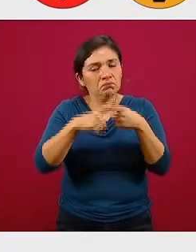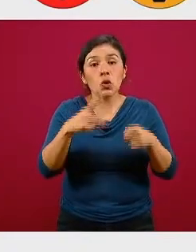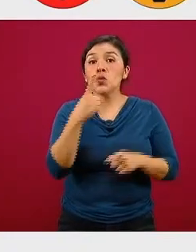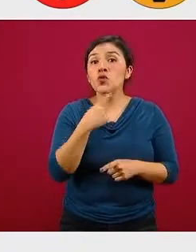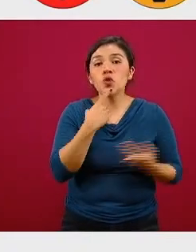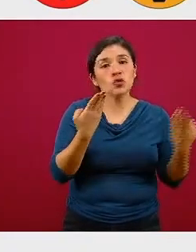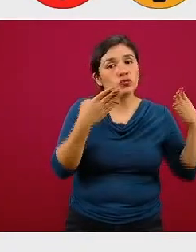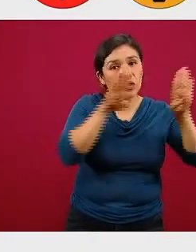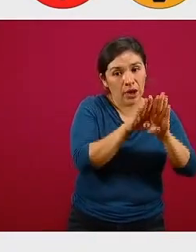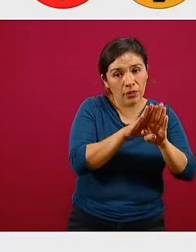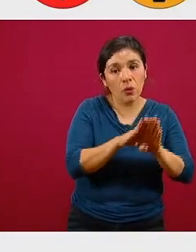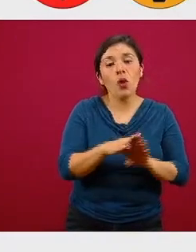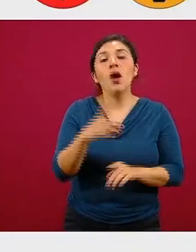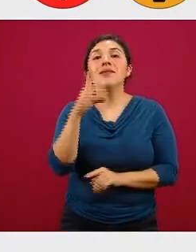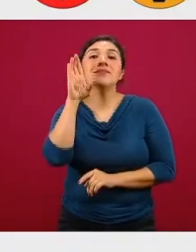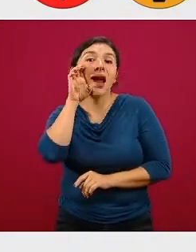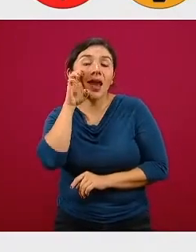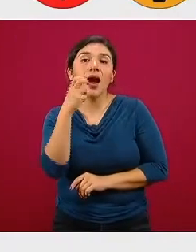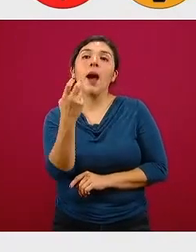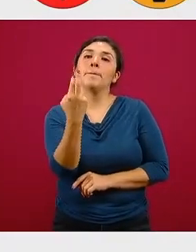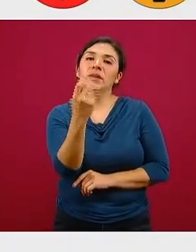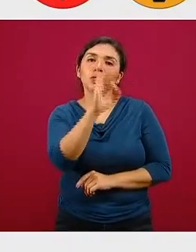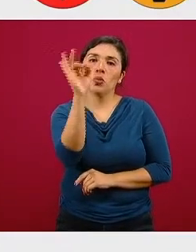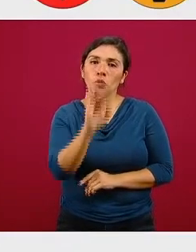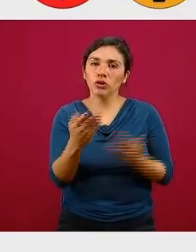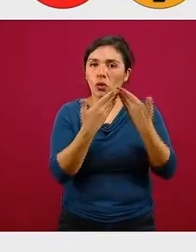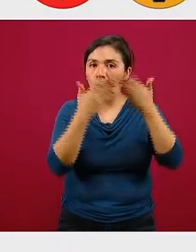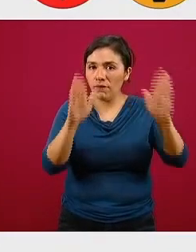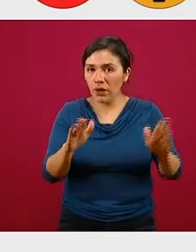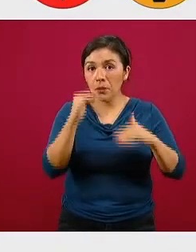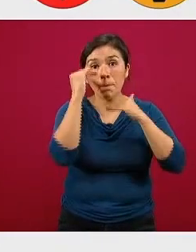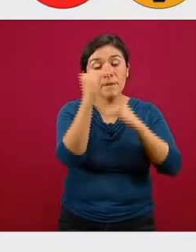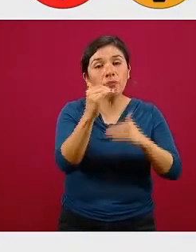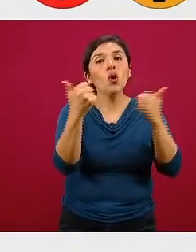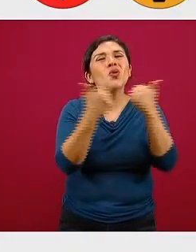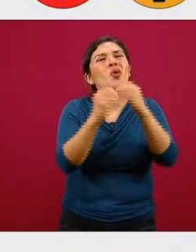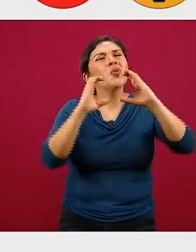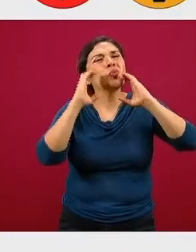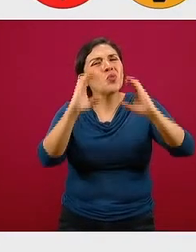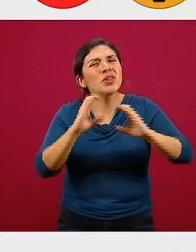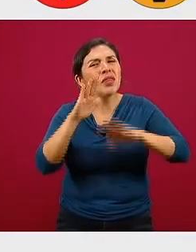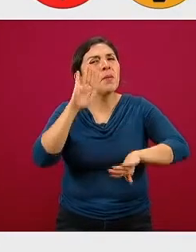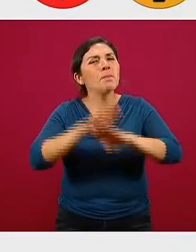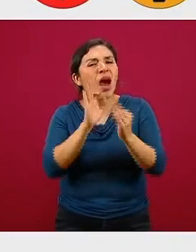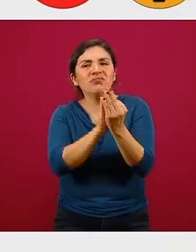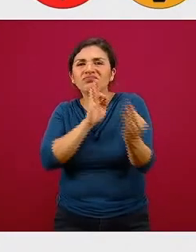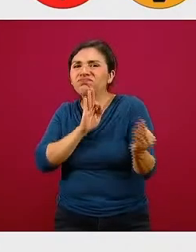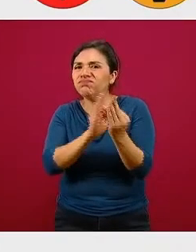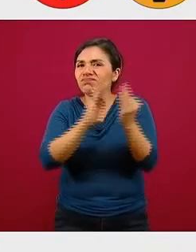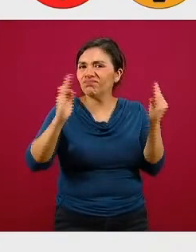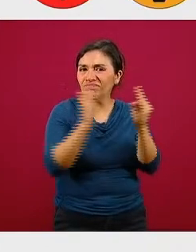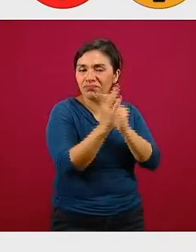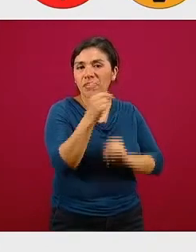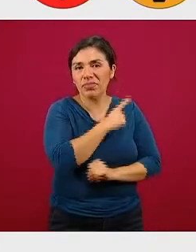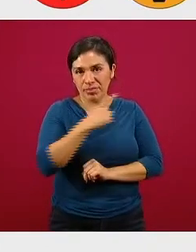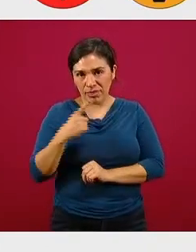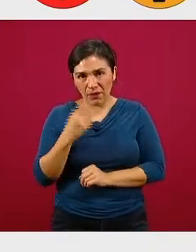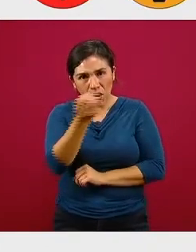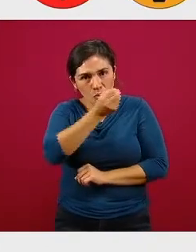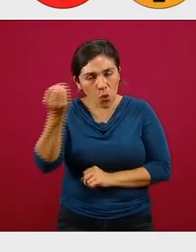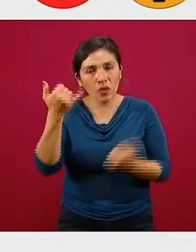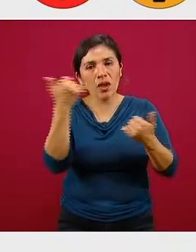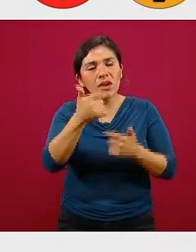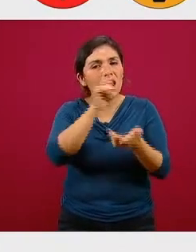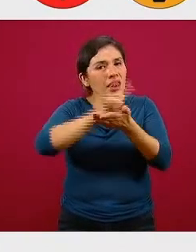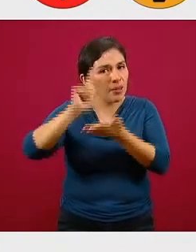rojo, 25% y con un buen protocolo de sana distancia y de